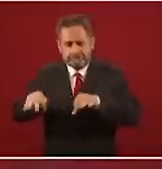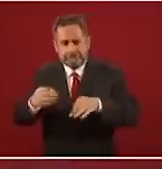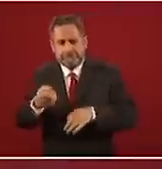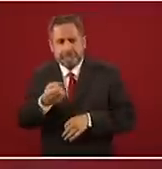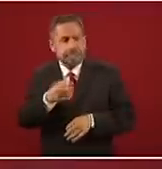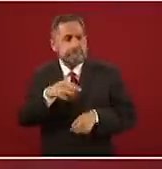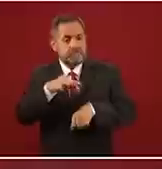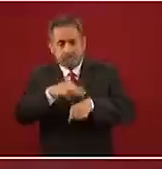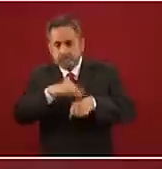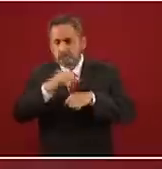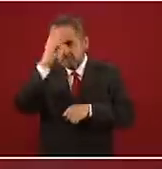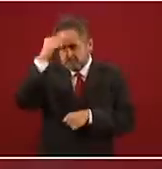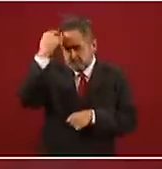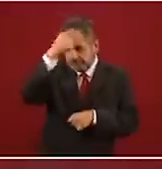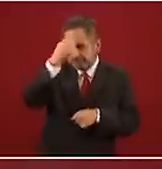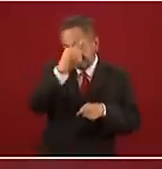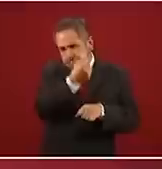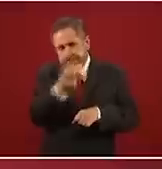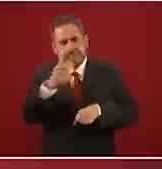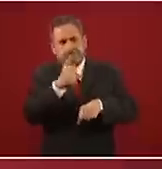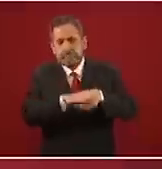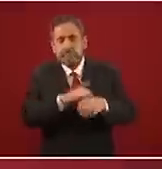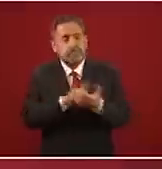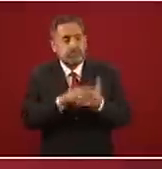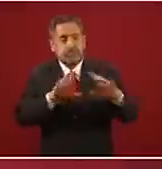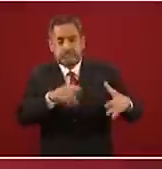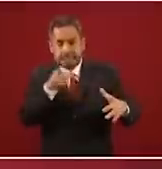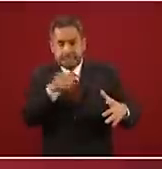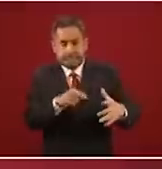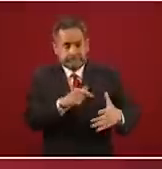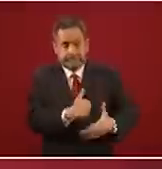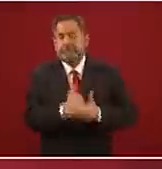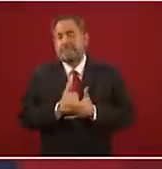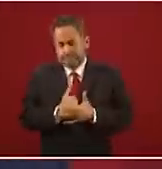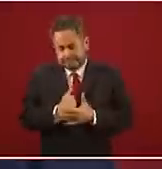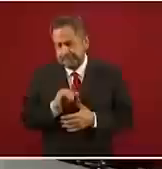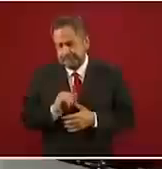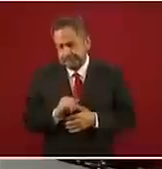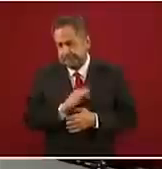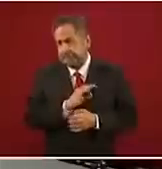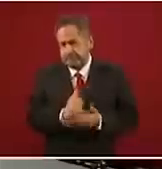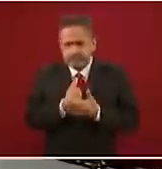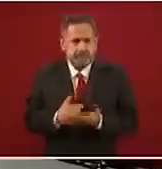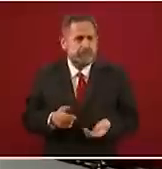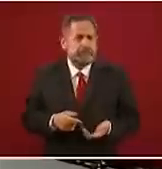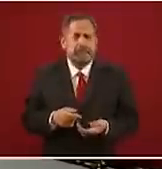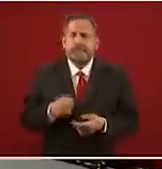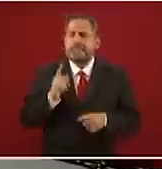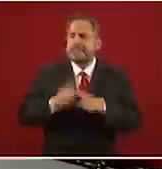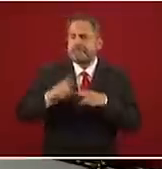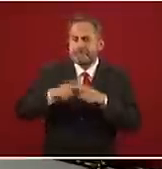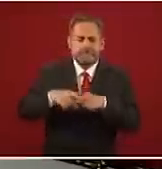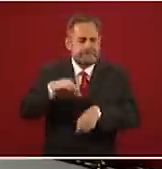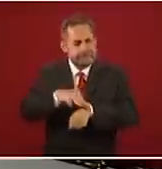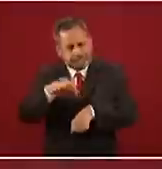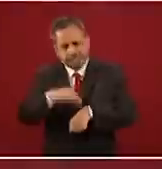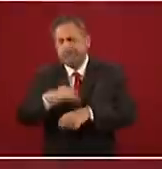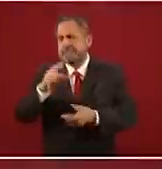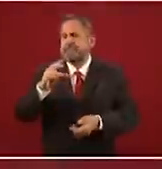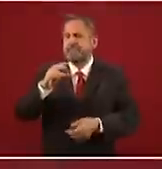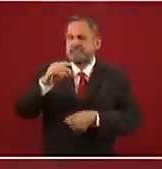salud. Sin ellos no se podría. Enfermeras,